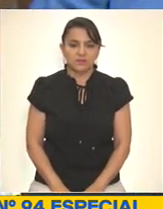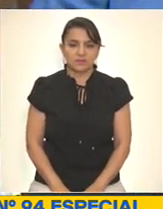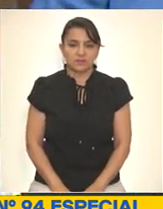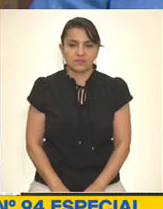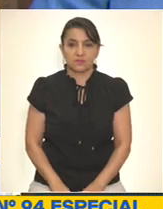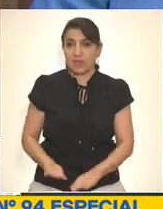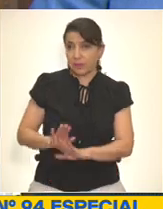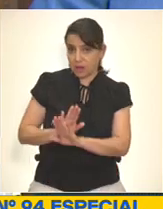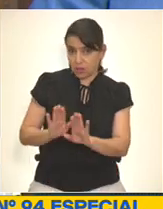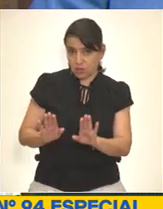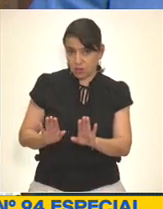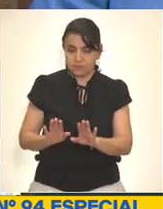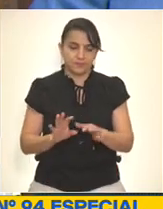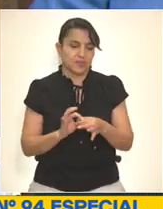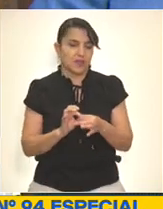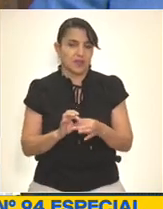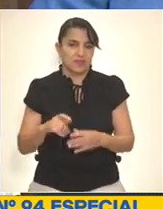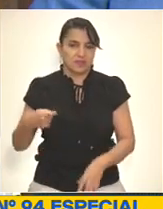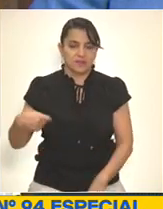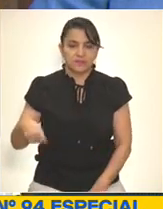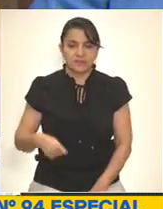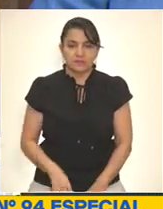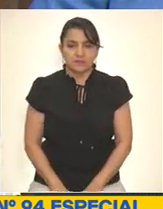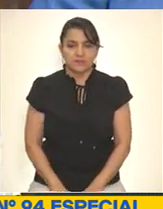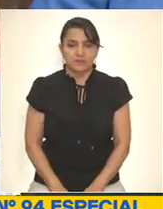¿Terminó? Gracias, senador.